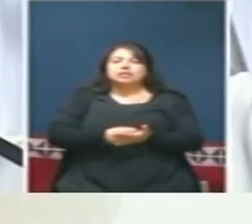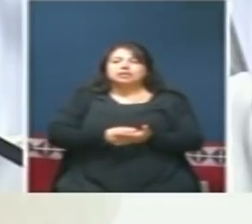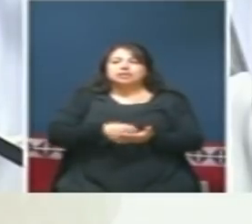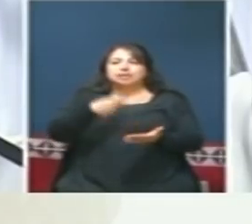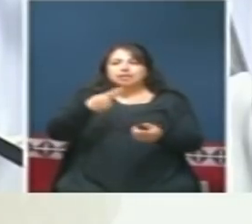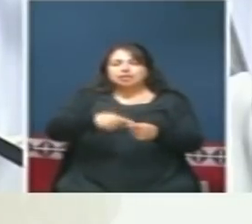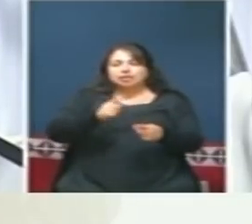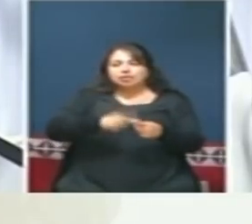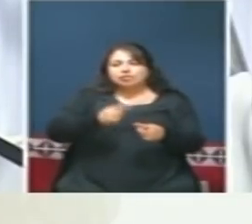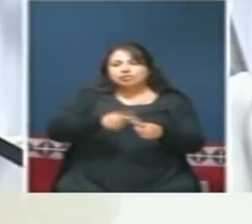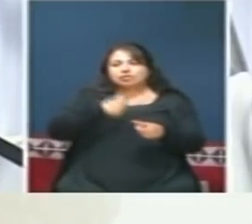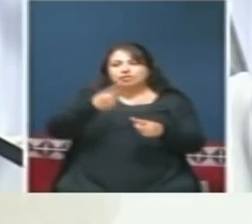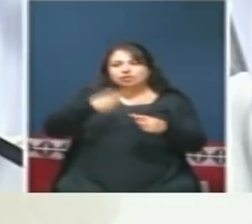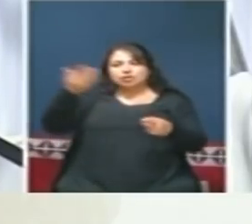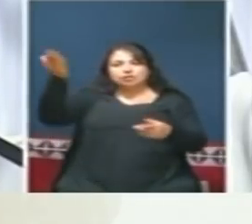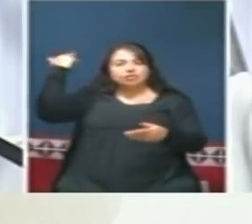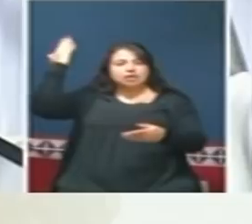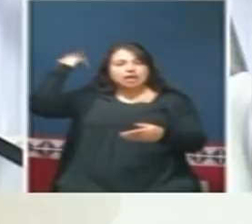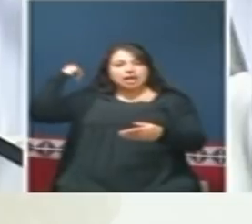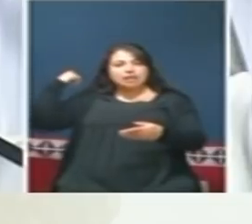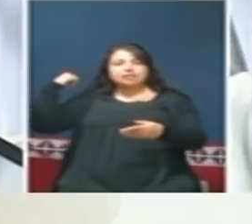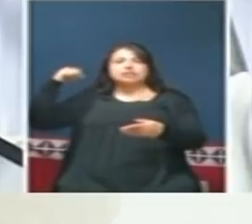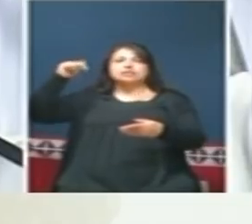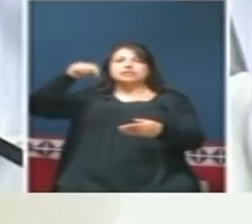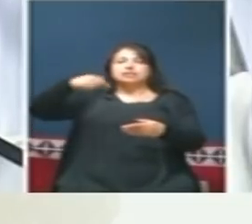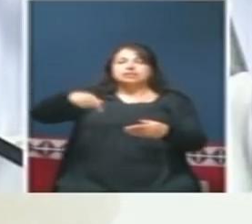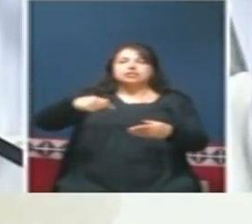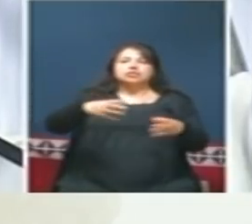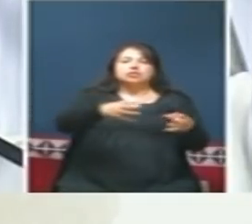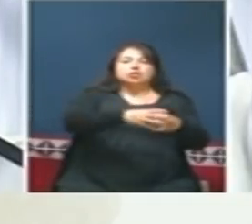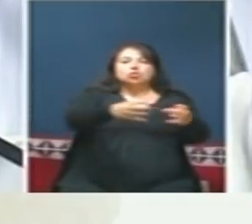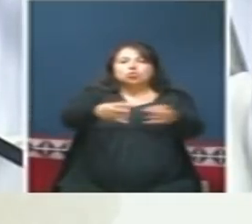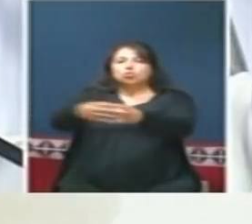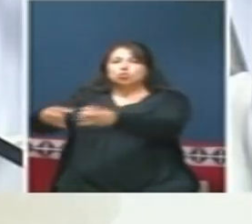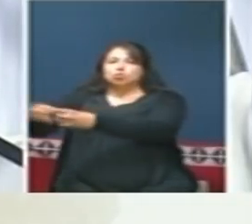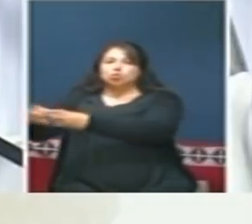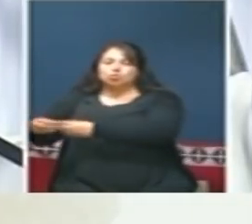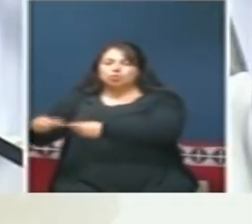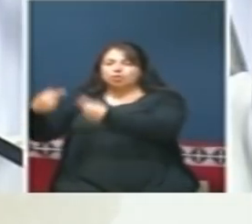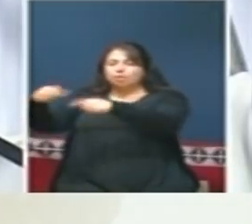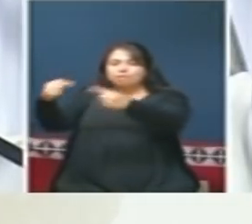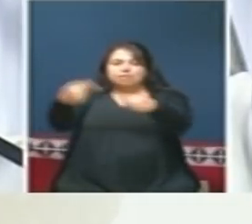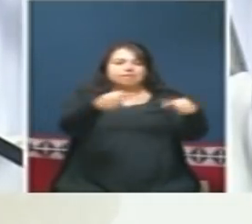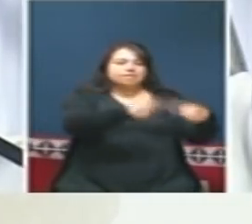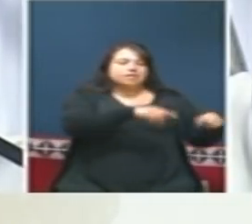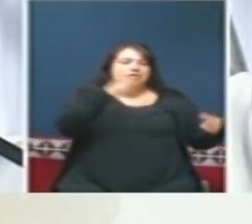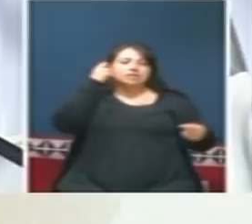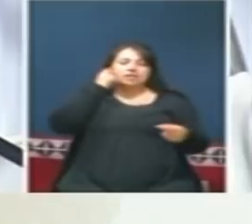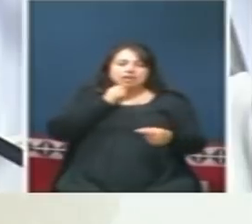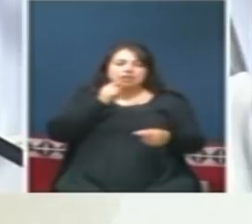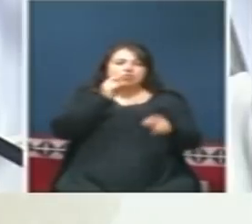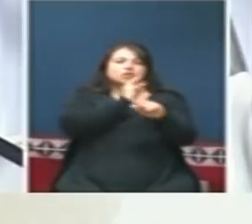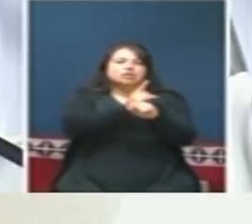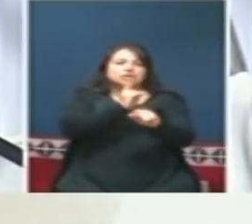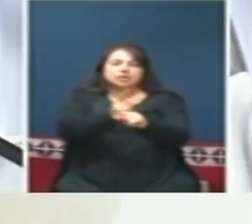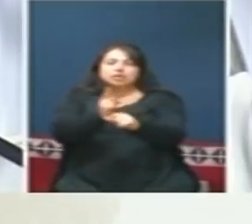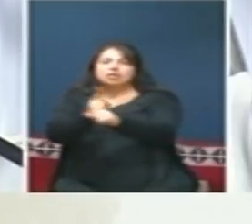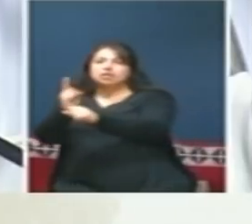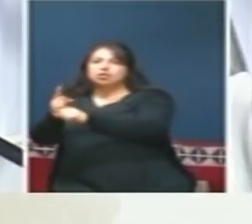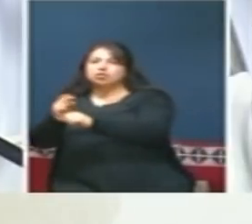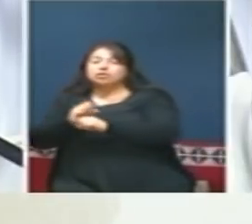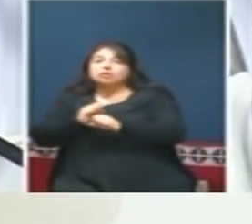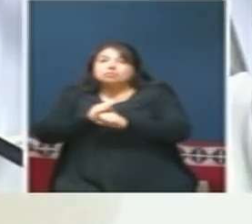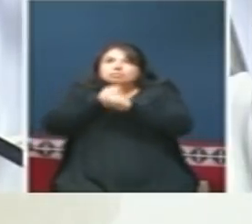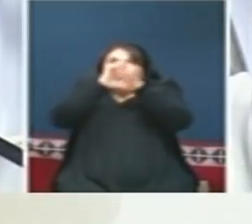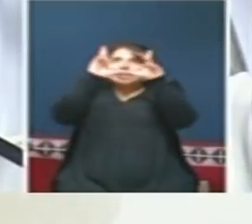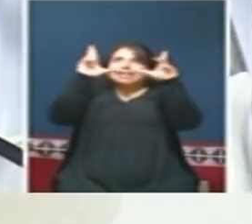todos estos días, personas particulares, grupos, diócesis. Bueno, la verdad que estamos también gratamente sorprendidos por este